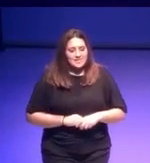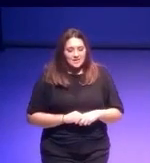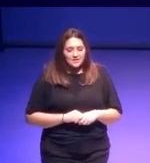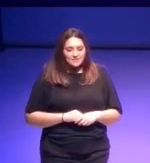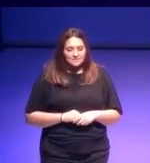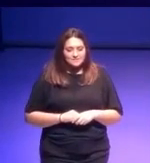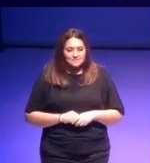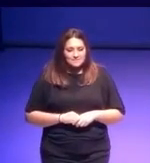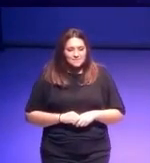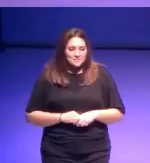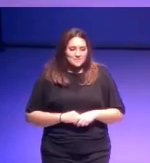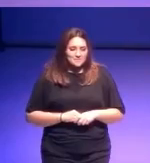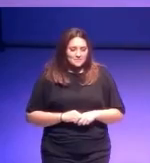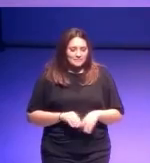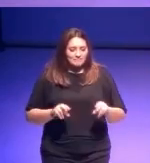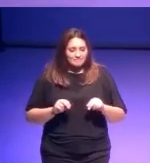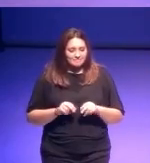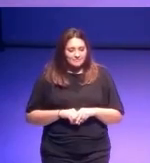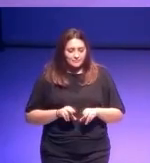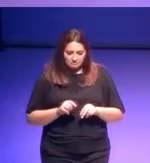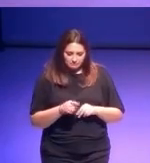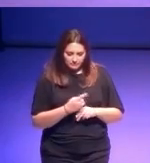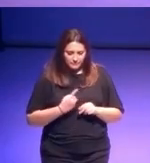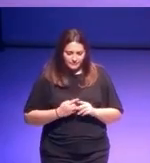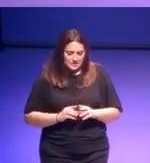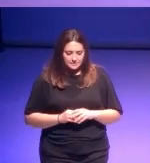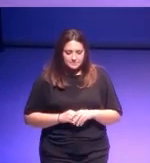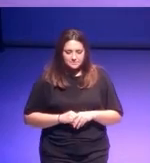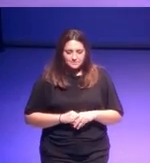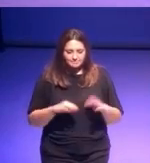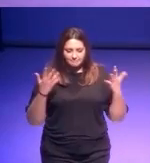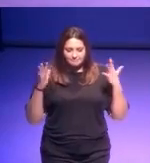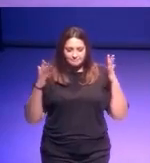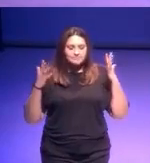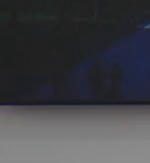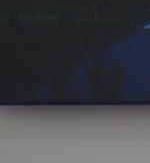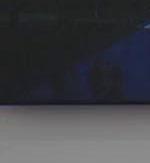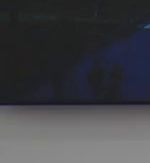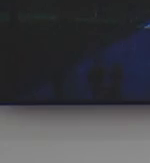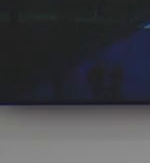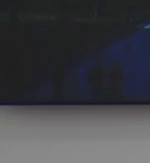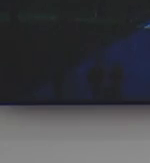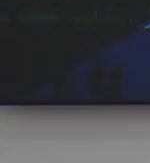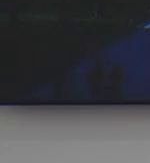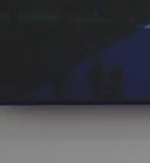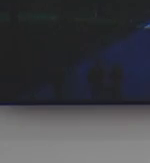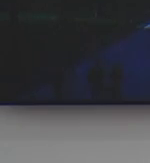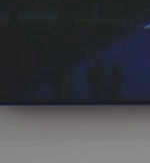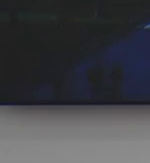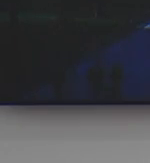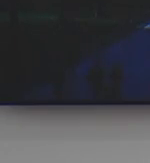impecable Además vamos a tener la suerte estamos de Enhorabuena este año de acoger un gran espectáculo